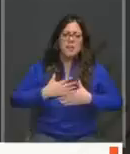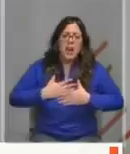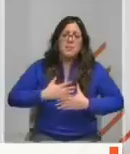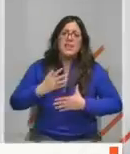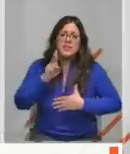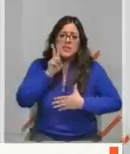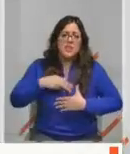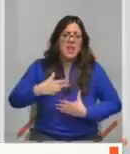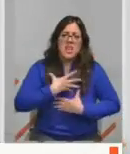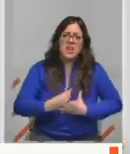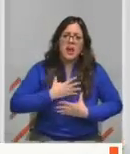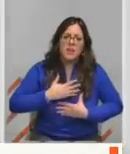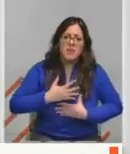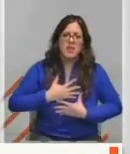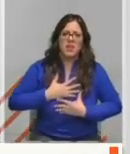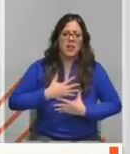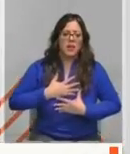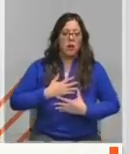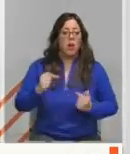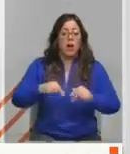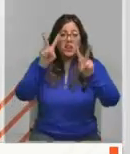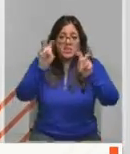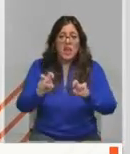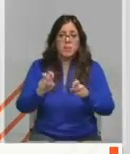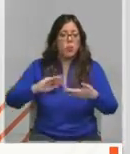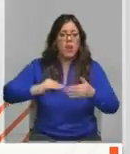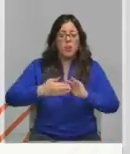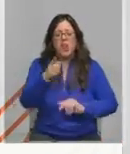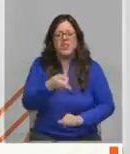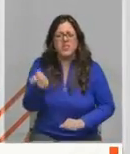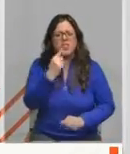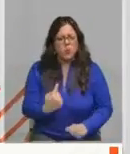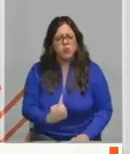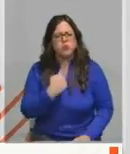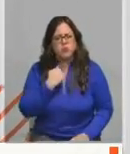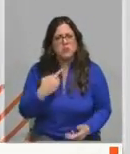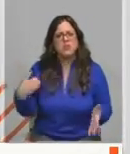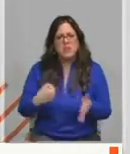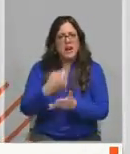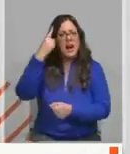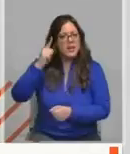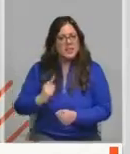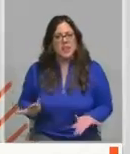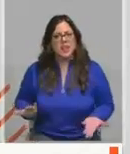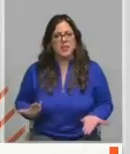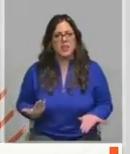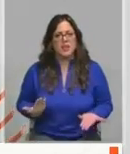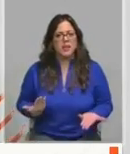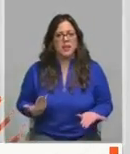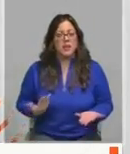hija. En este caso, una comunidad nuevamente impactada por un accidente, con un